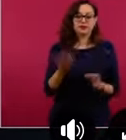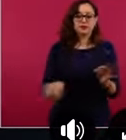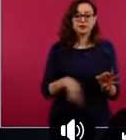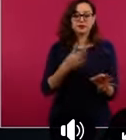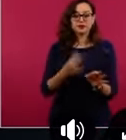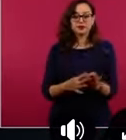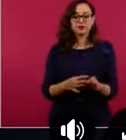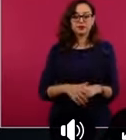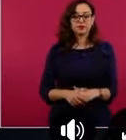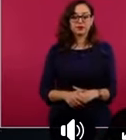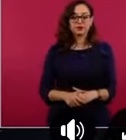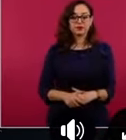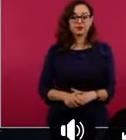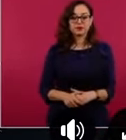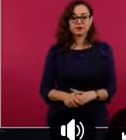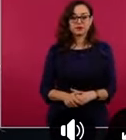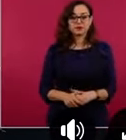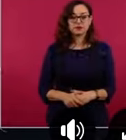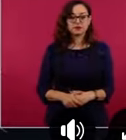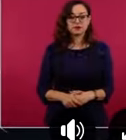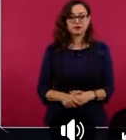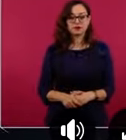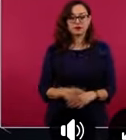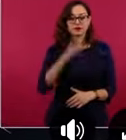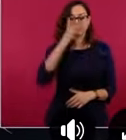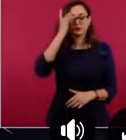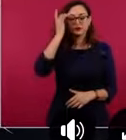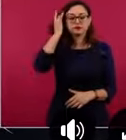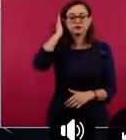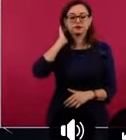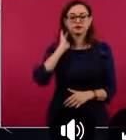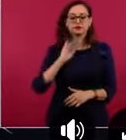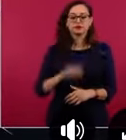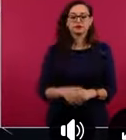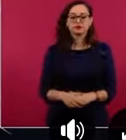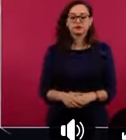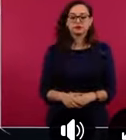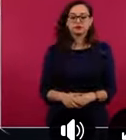Fue detenido en flagrancia y además había otros mandamientos judiciales.